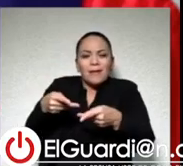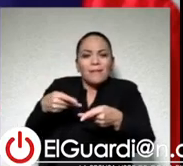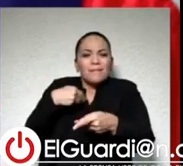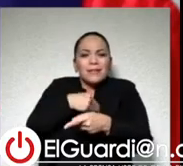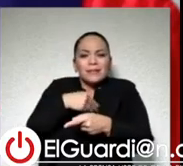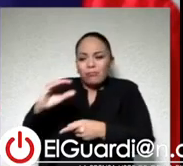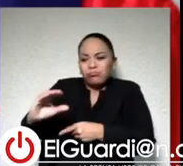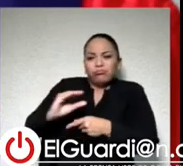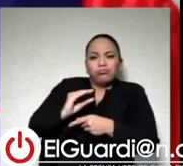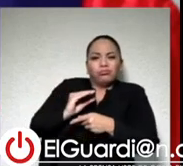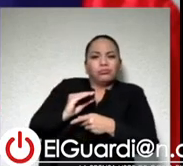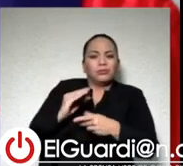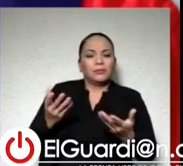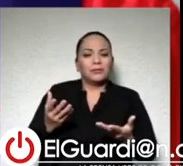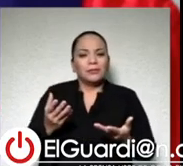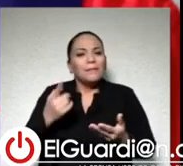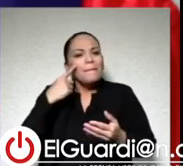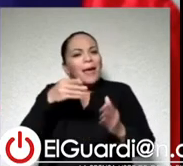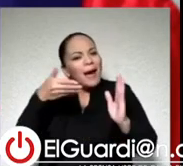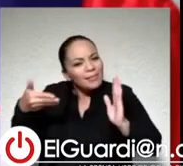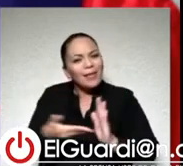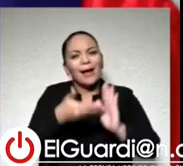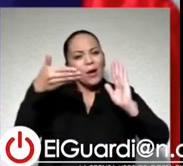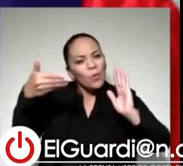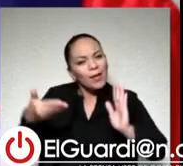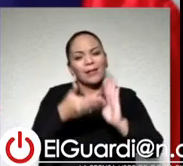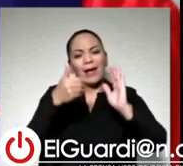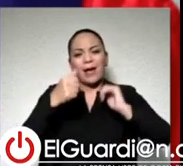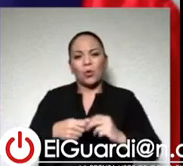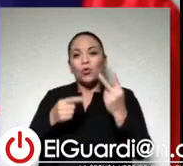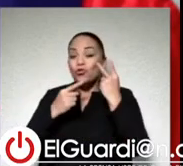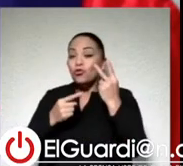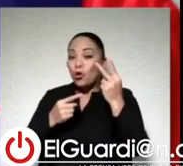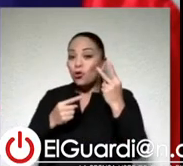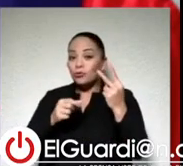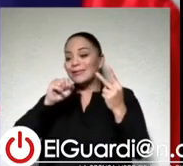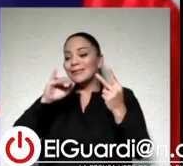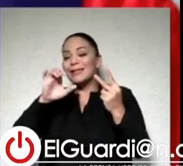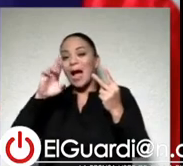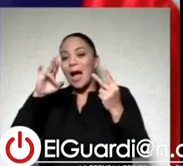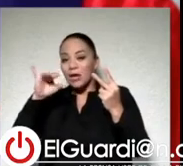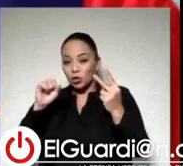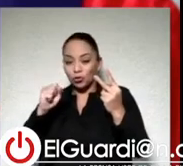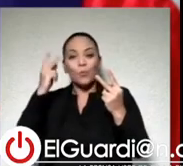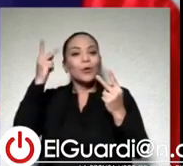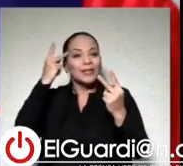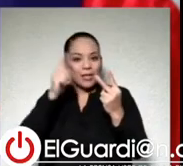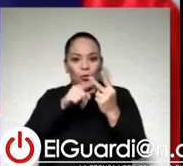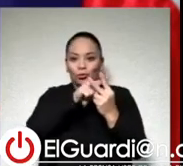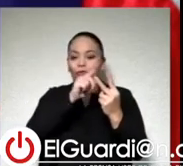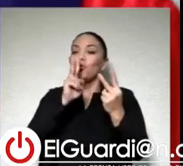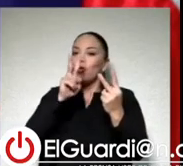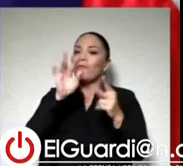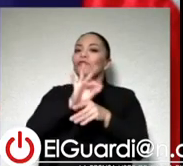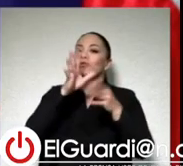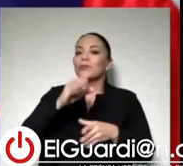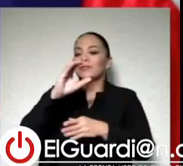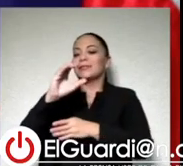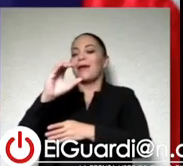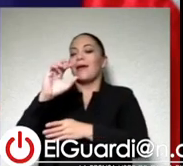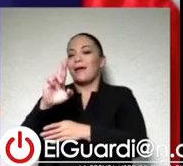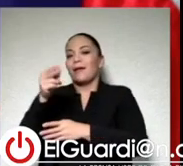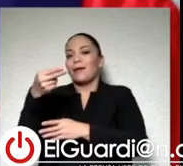que atacaron sin piedad dos sicarios políticos de CRE hoy. ¿Ah?